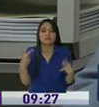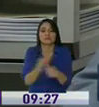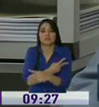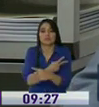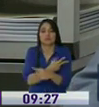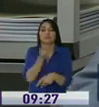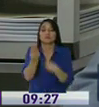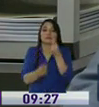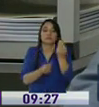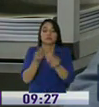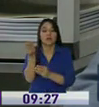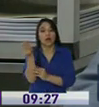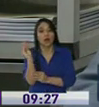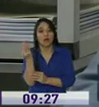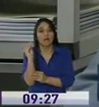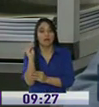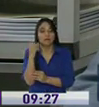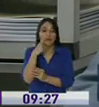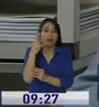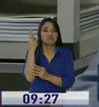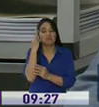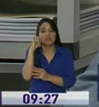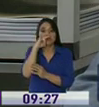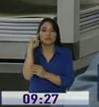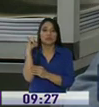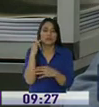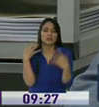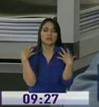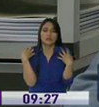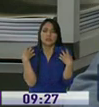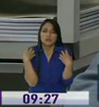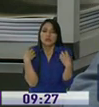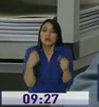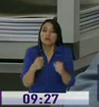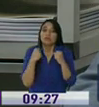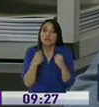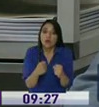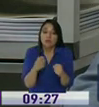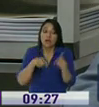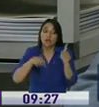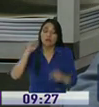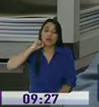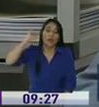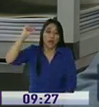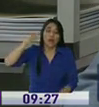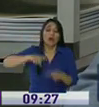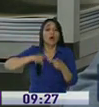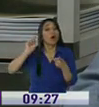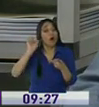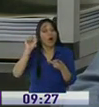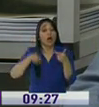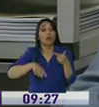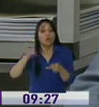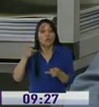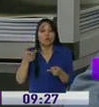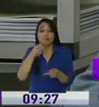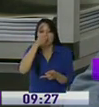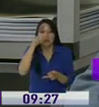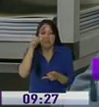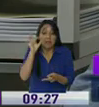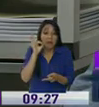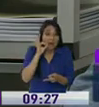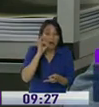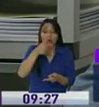puede llevar a provocar este tipo de situaciones como suicidio, el tema de la droga, el tema